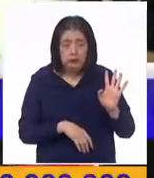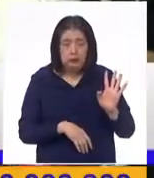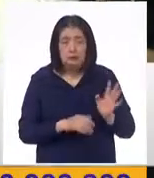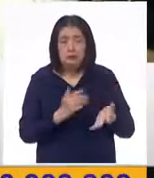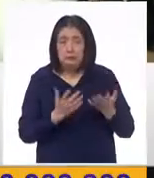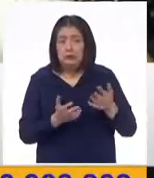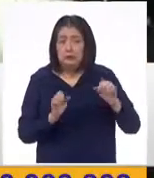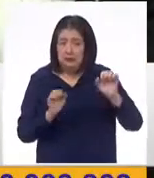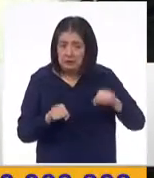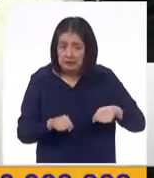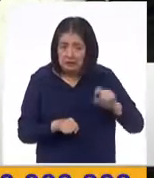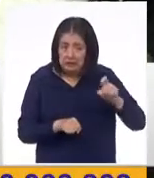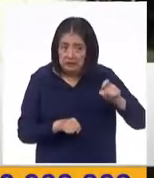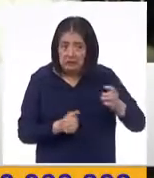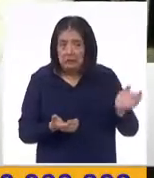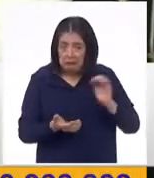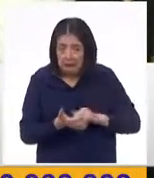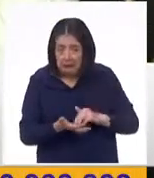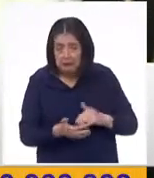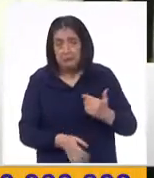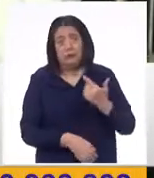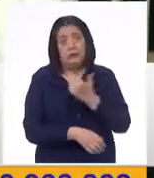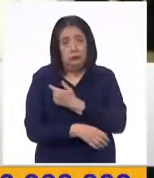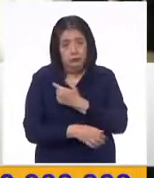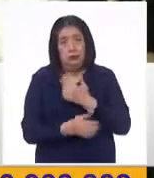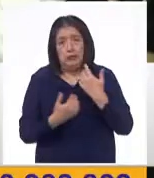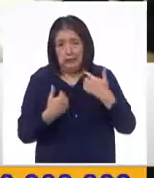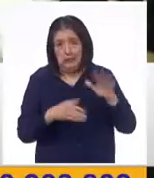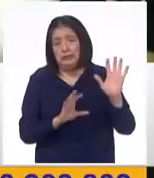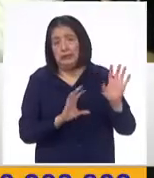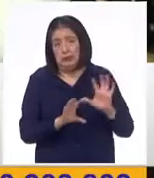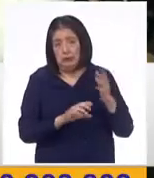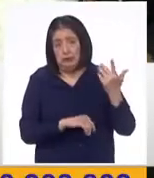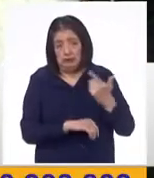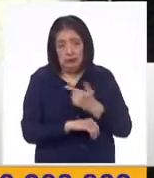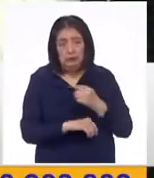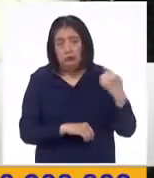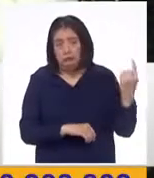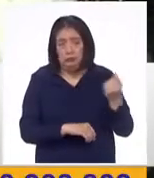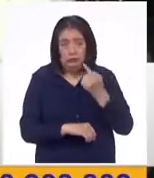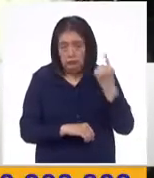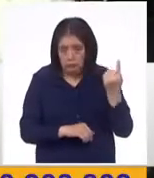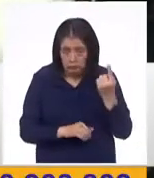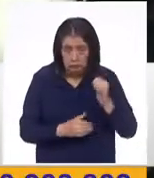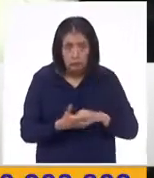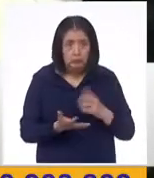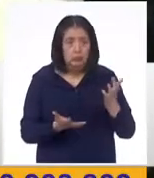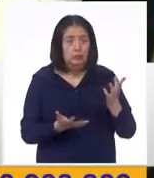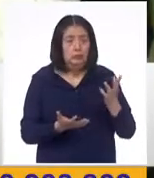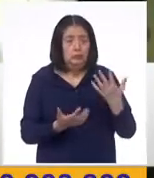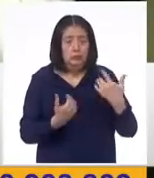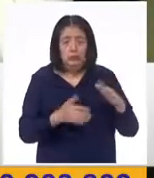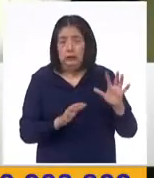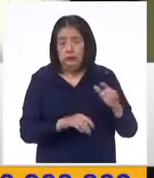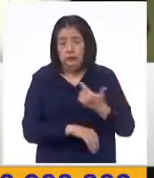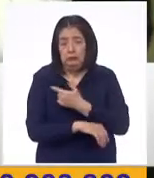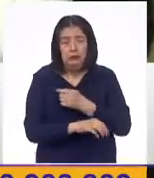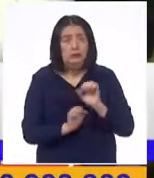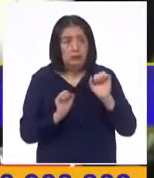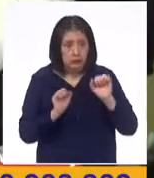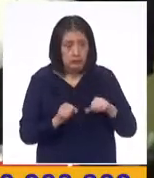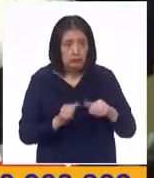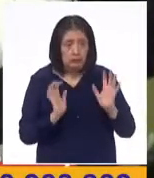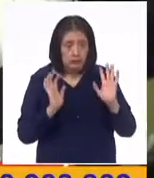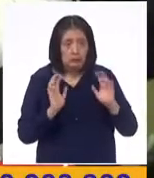que es necesario un refuerzo a la vacunación de toda la población que está siendo vacunada. Eso